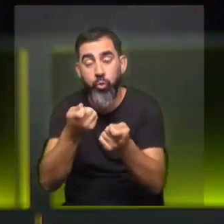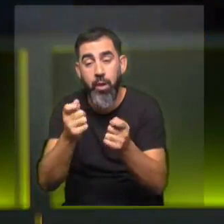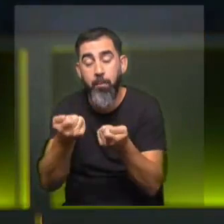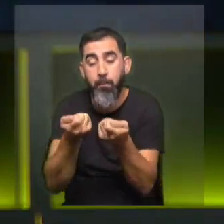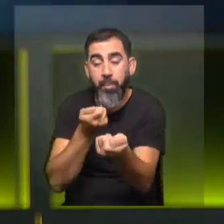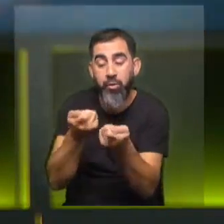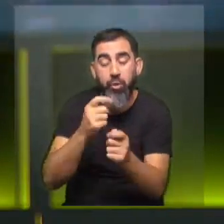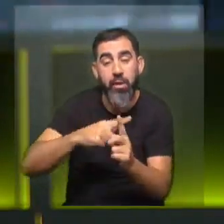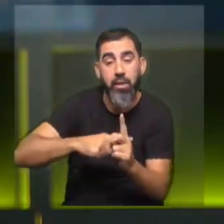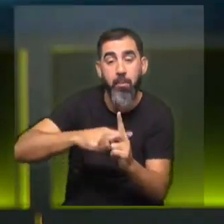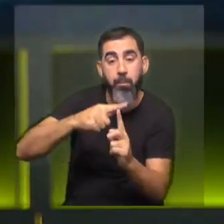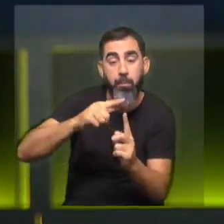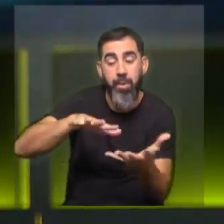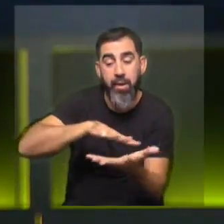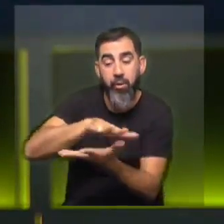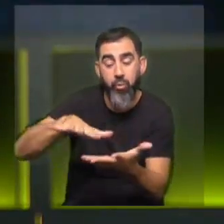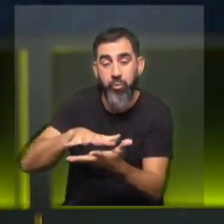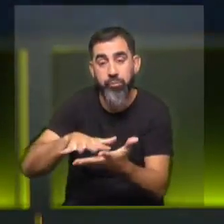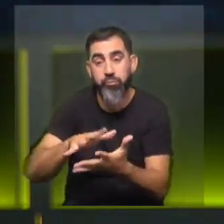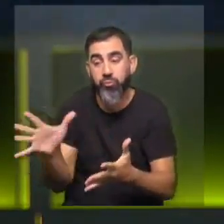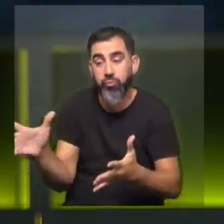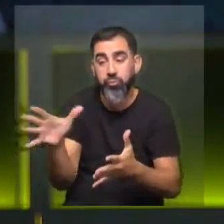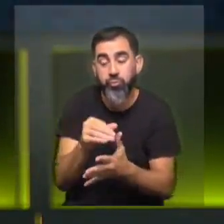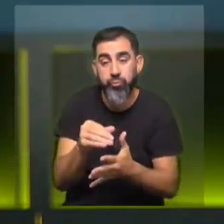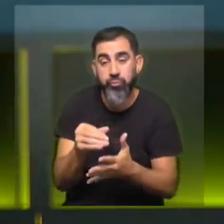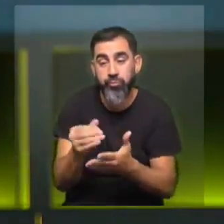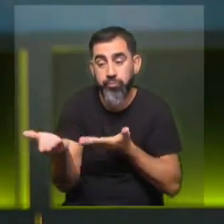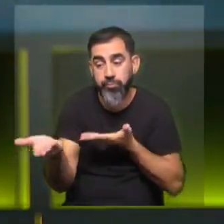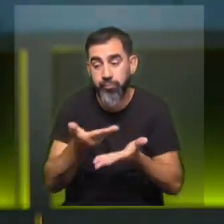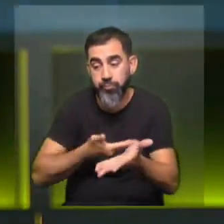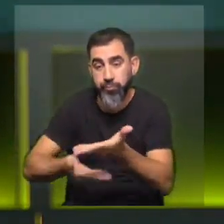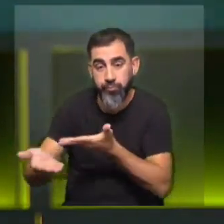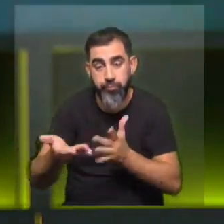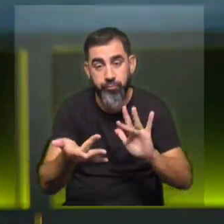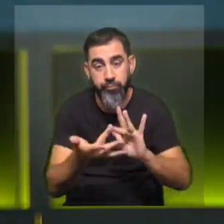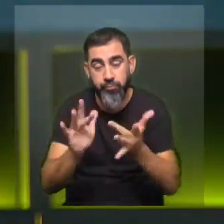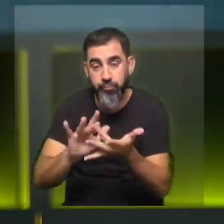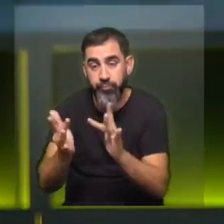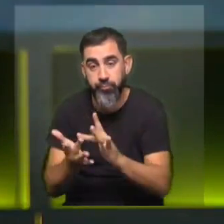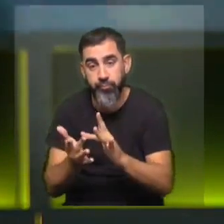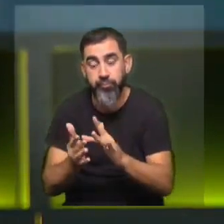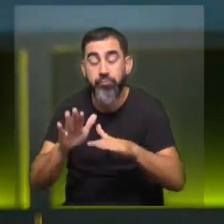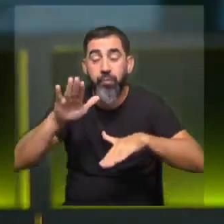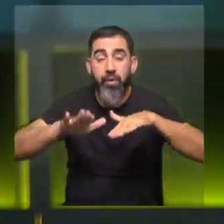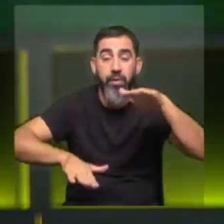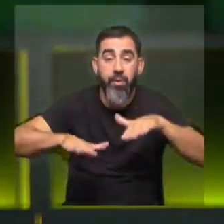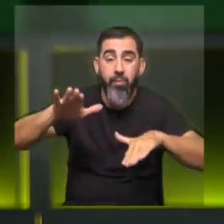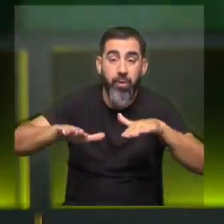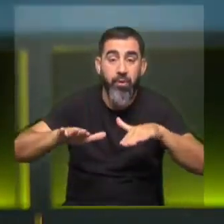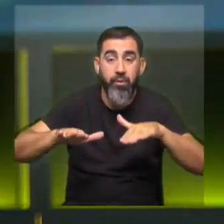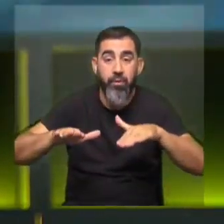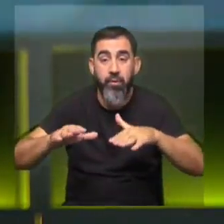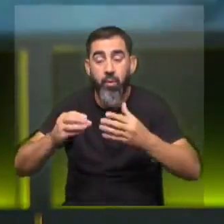presiones y de temperaturas en esta zona del planeta. Entonces todo eso como que se interrelaciona y dependiendo de en